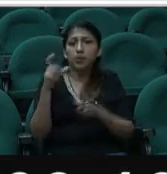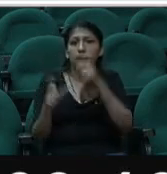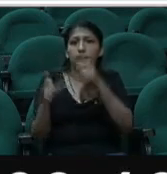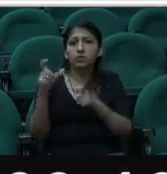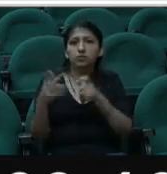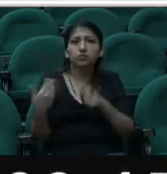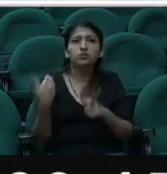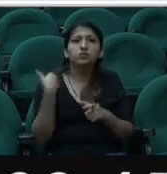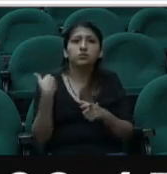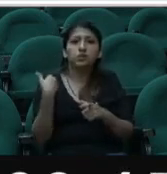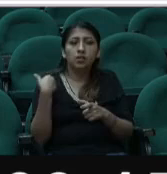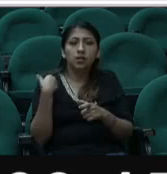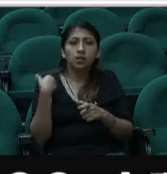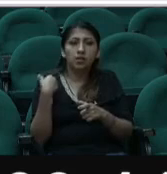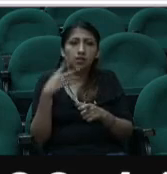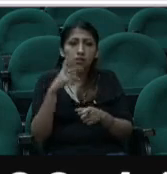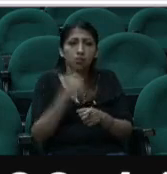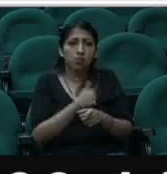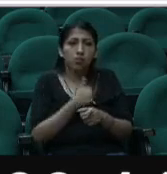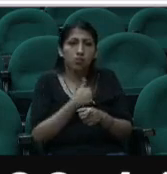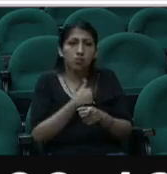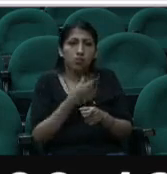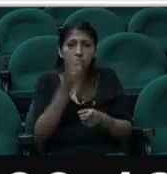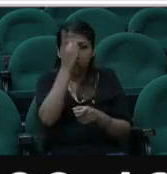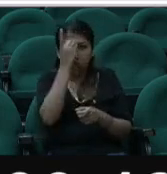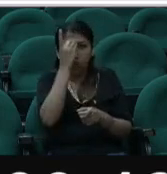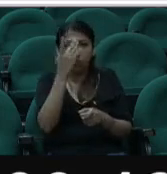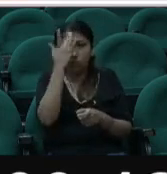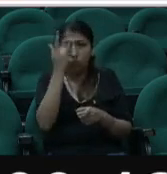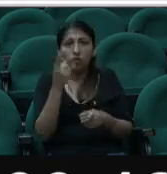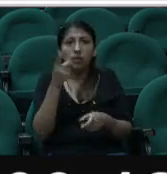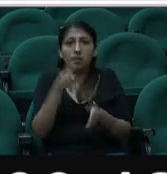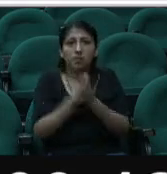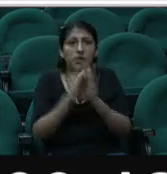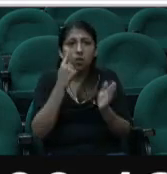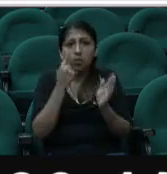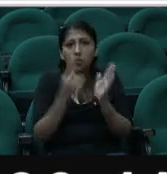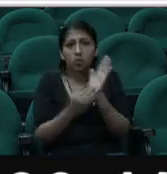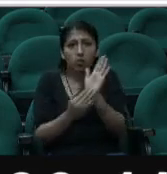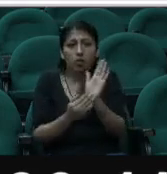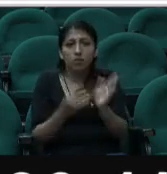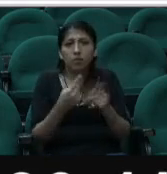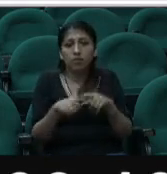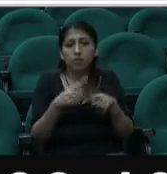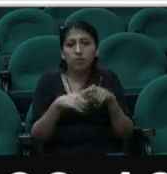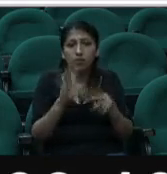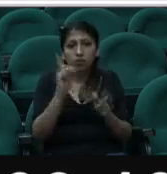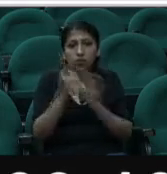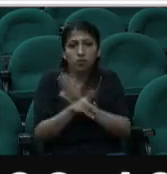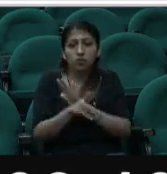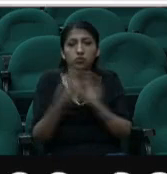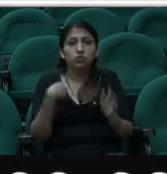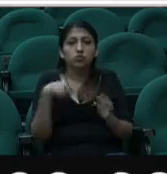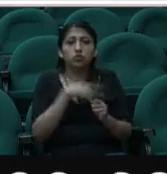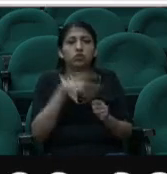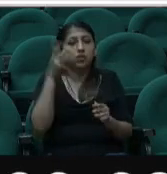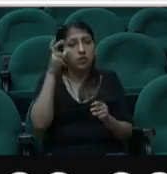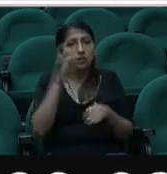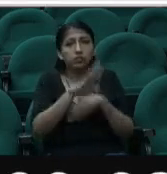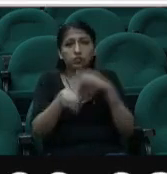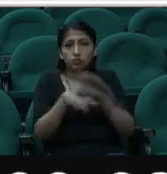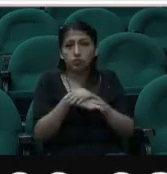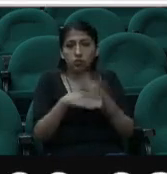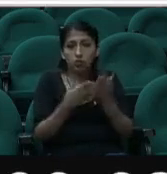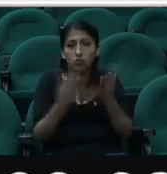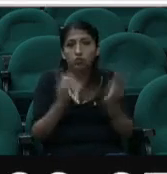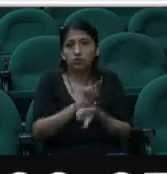personas que tengan que poner de su propio patrimonio endeudarse porque les piden una prueba una evidencia en alguna en alguna denuncia nosotros creemos que todo este